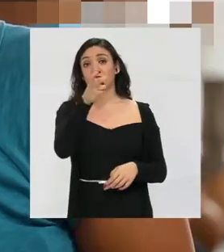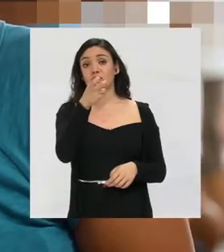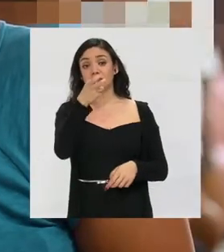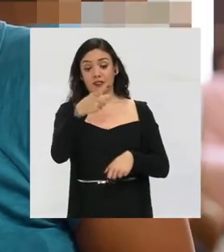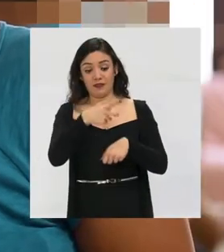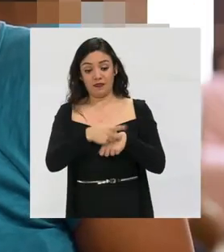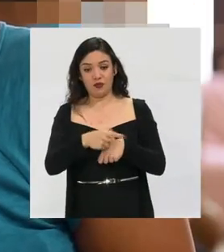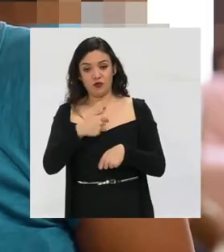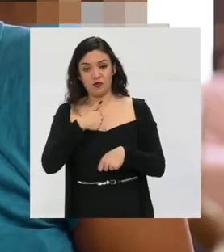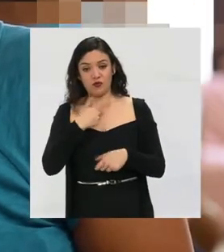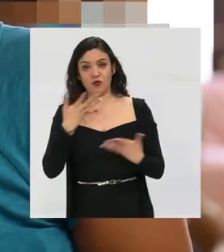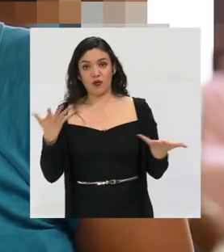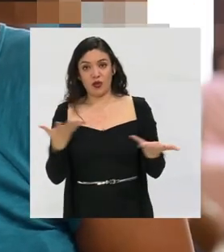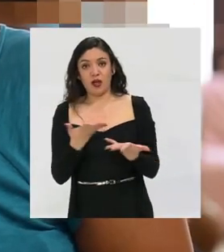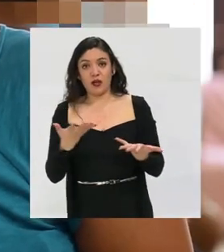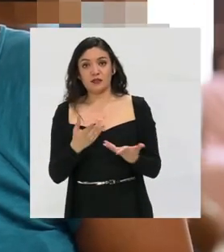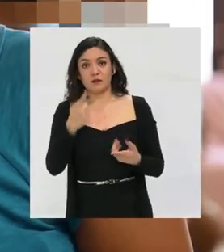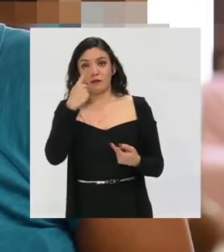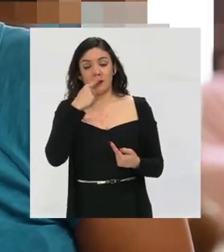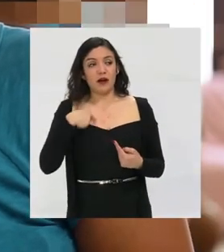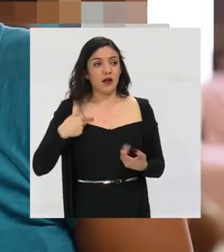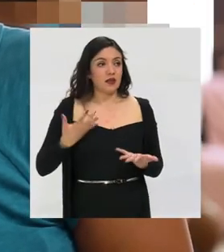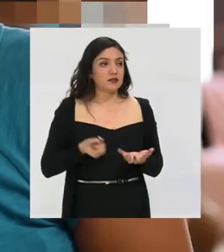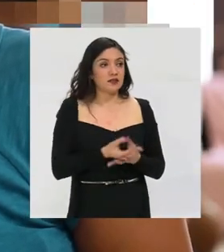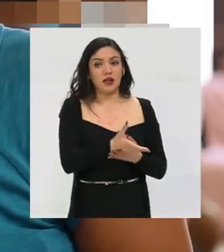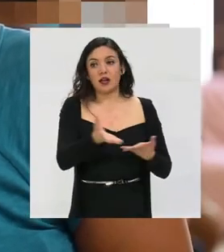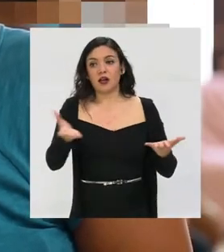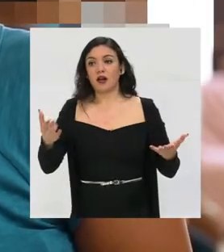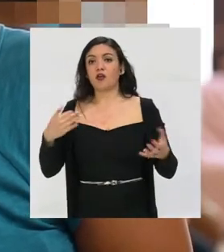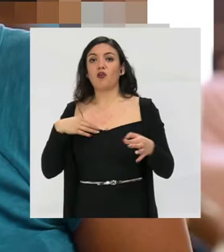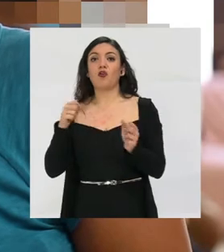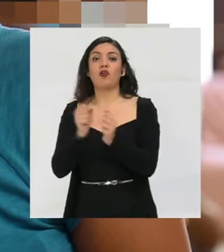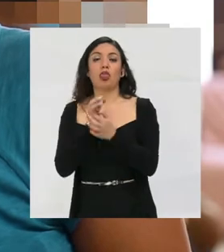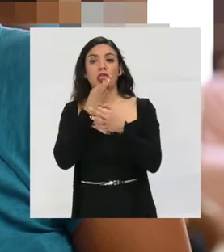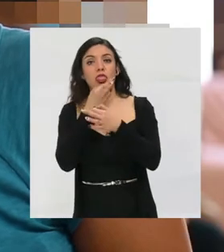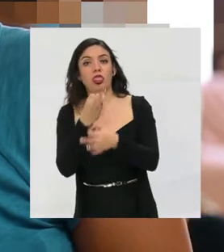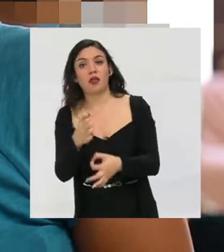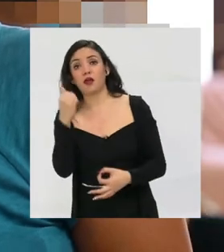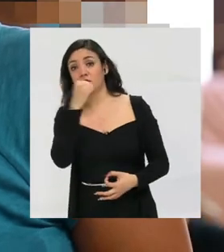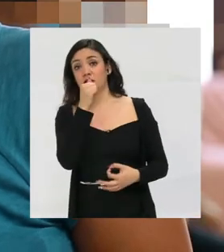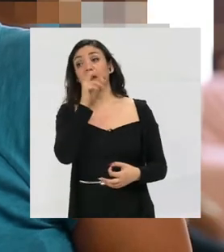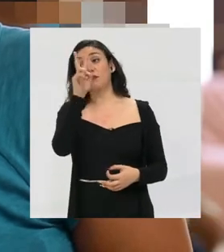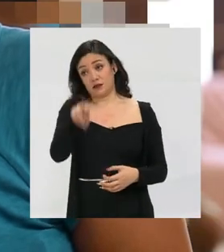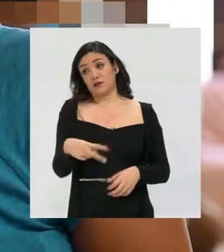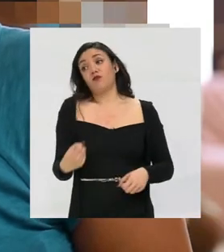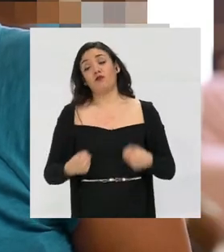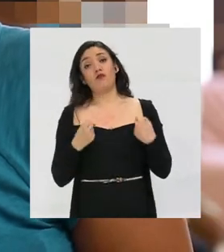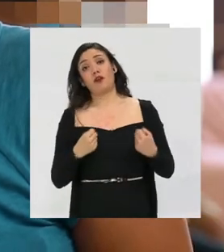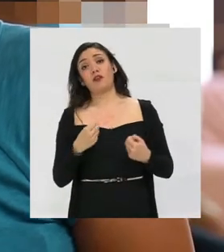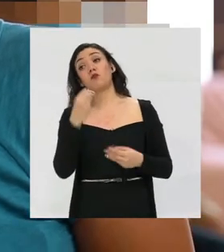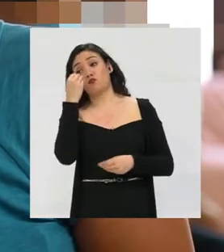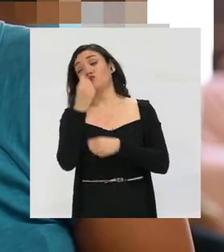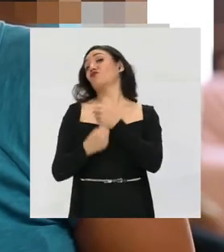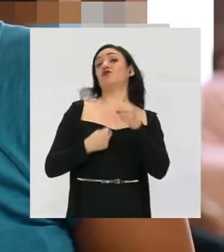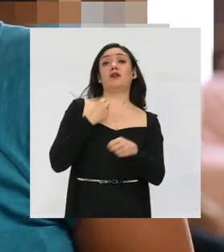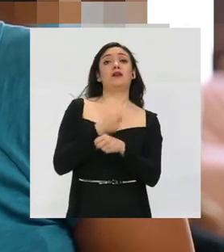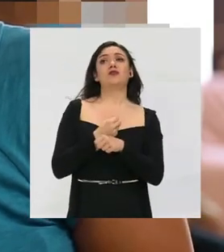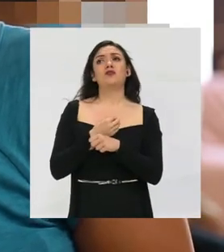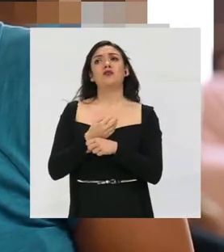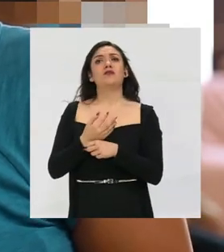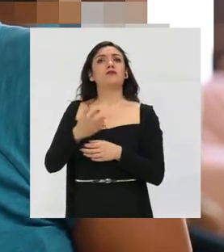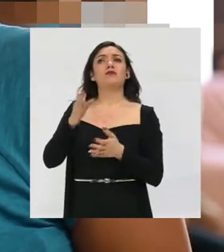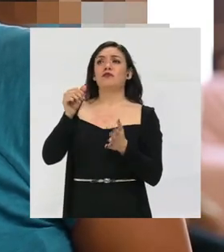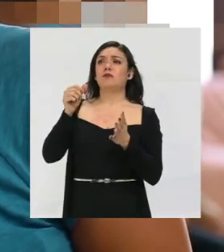Pues eso fue el daño que yo hice, ¿verdad?, de andar así en la adicción. Es